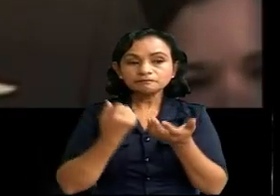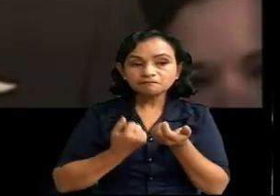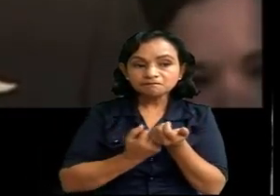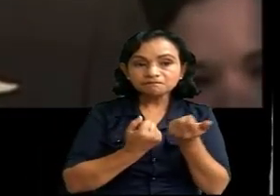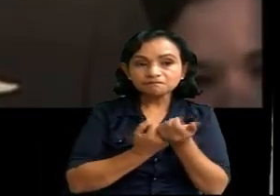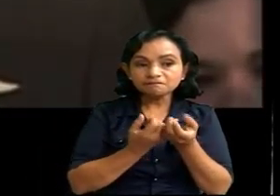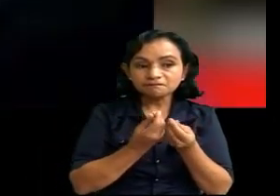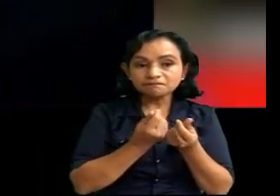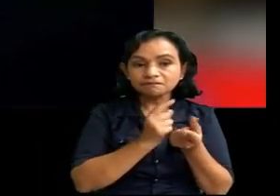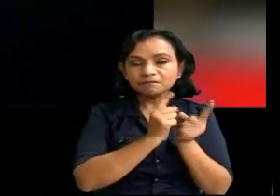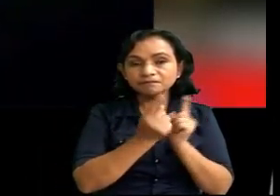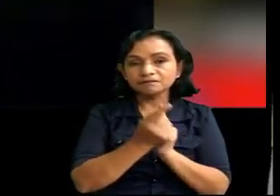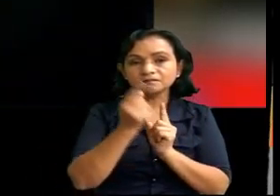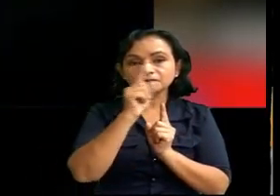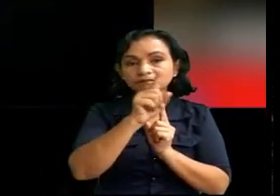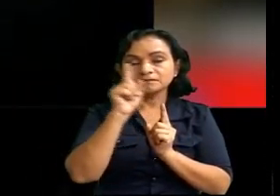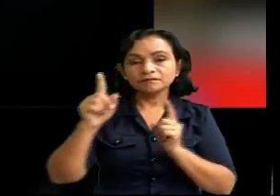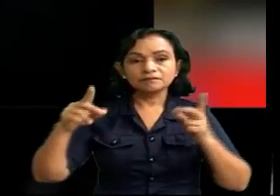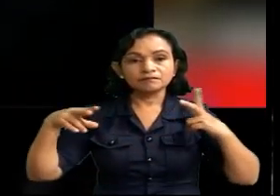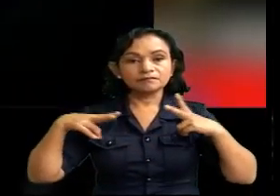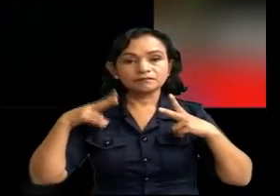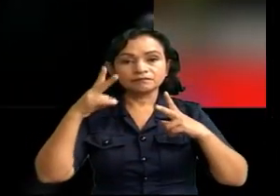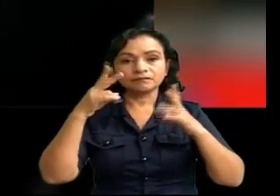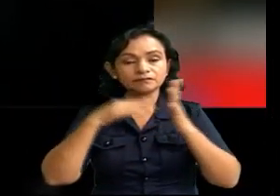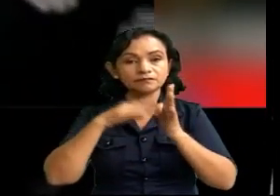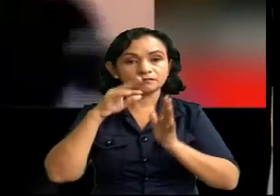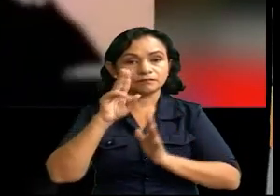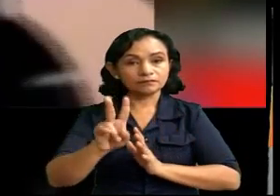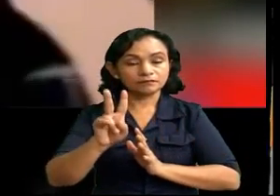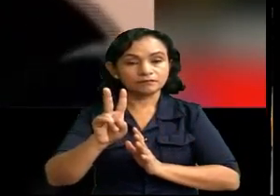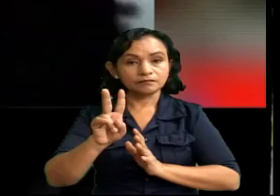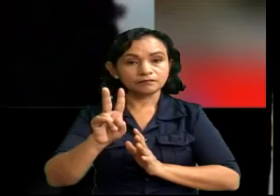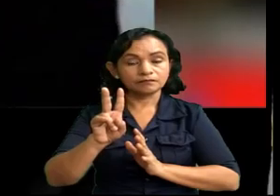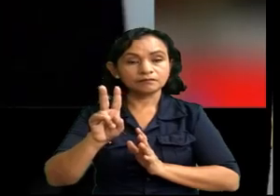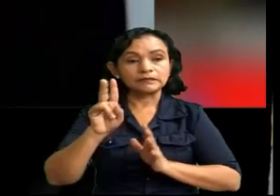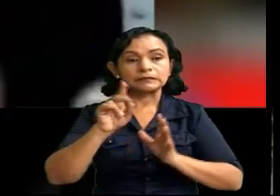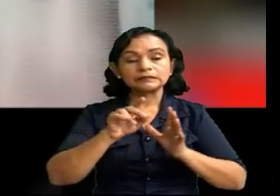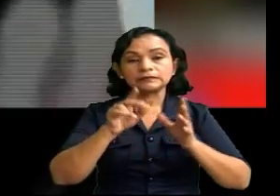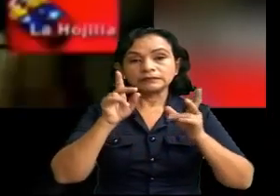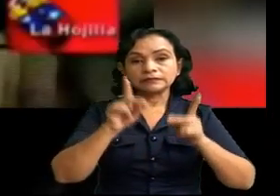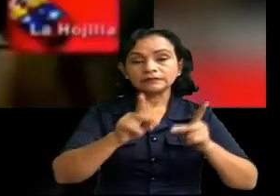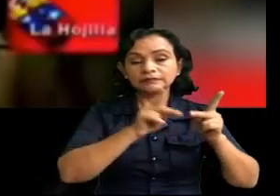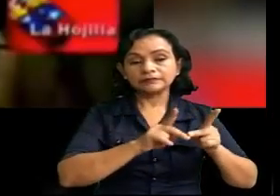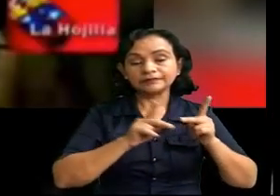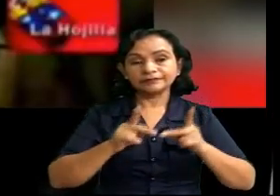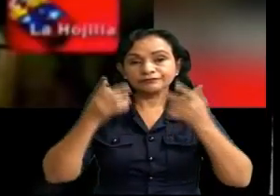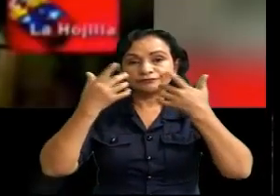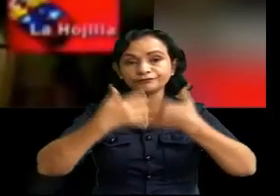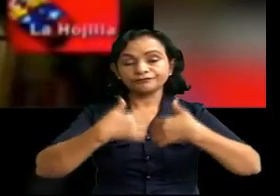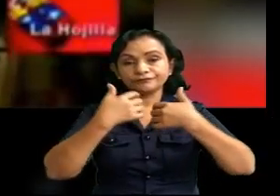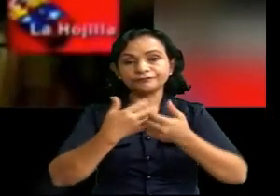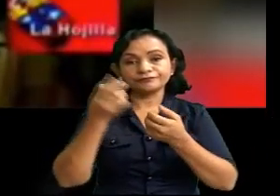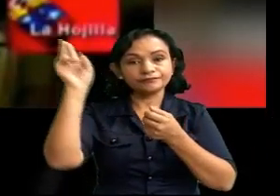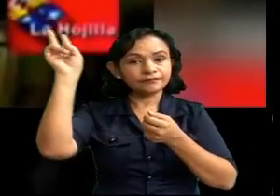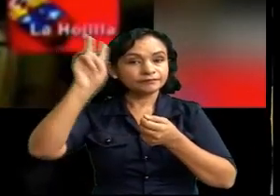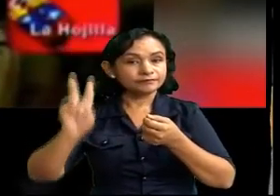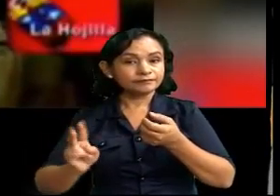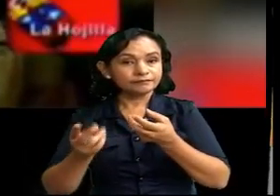un golpe de Estado el 11 de abril del año 2002. Durante su ausencia en el mandato, los empresarios privados y el gran capital